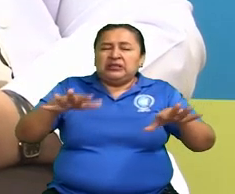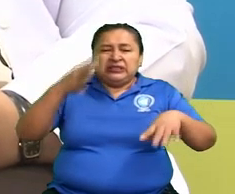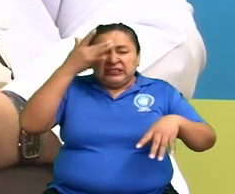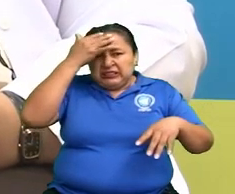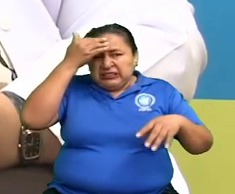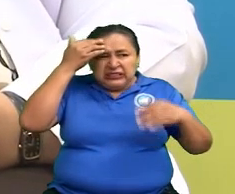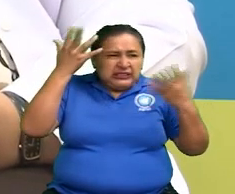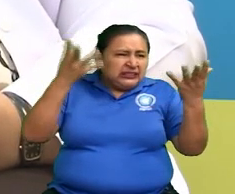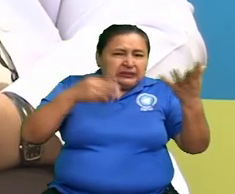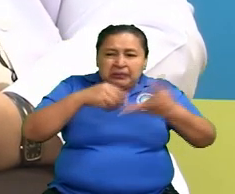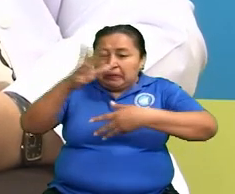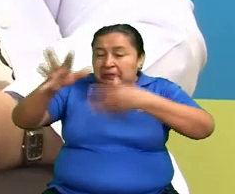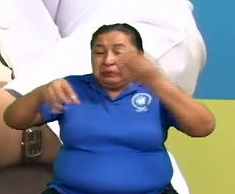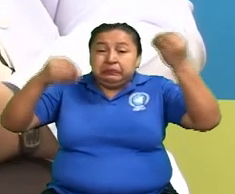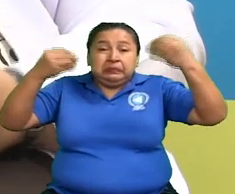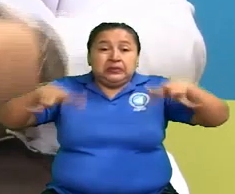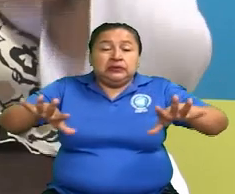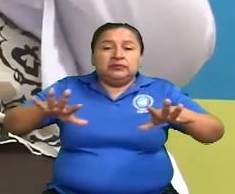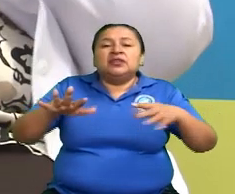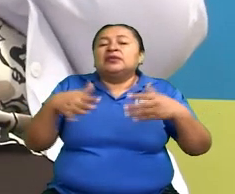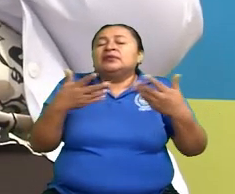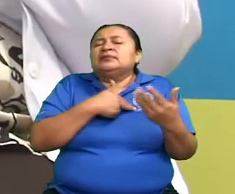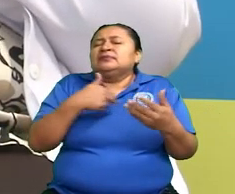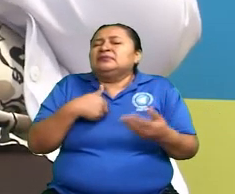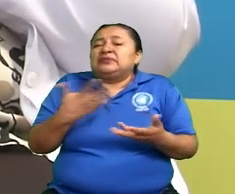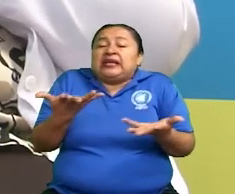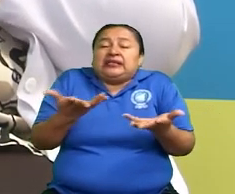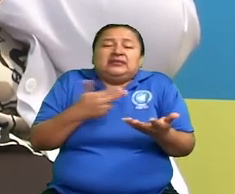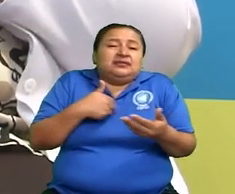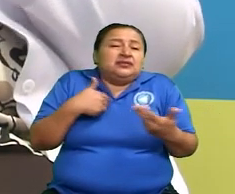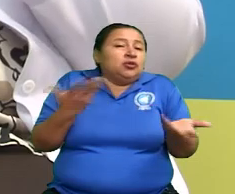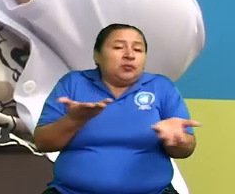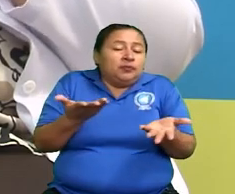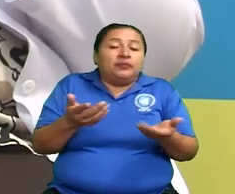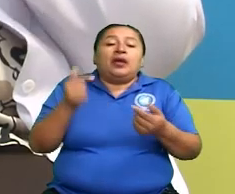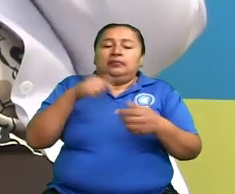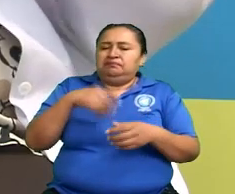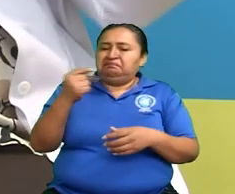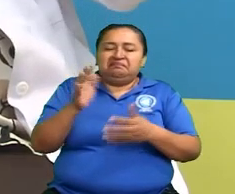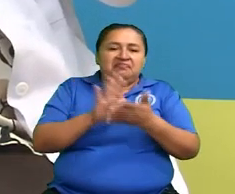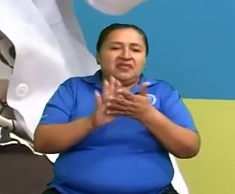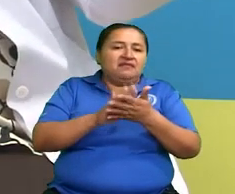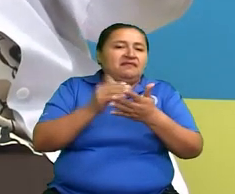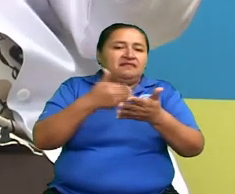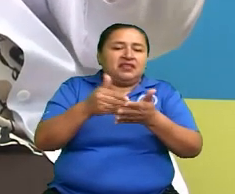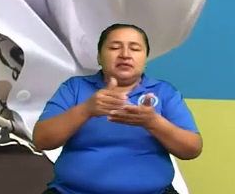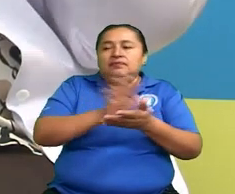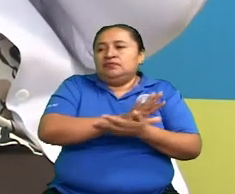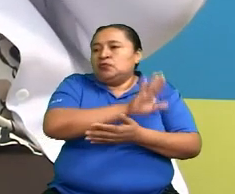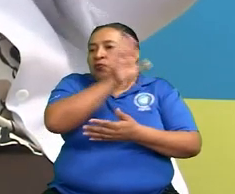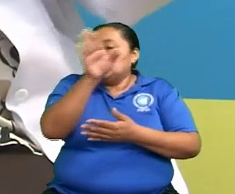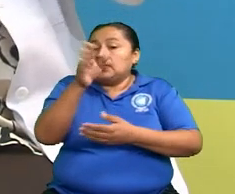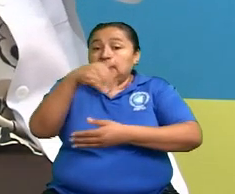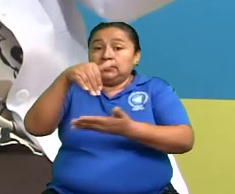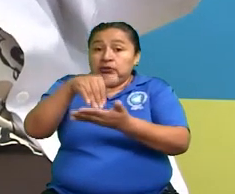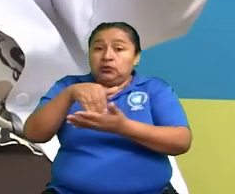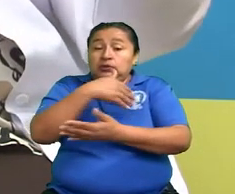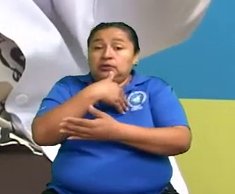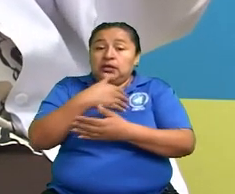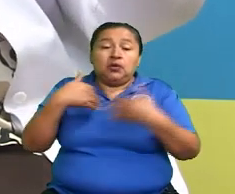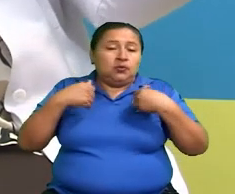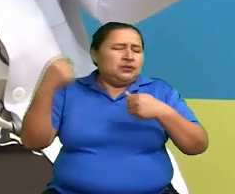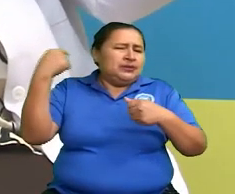se traspapeló, entonces, ¿qué es lo que tenemos que hacer? Únicamente acudir a la unidad de salud donde nosotros estamos seguros y hemos